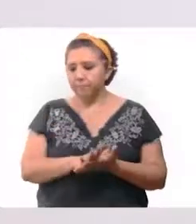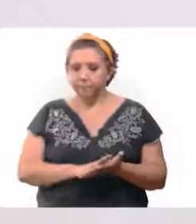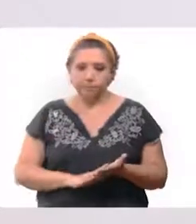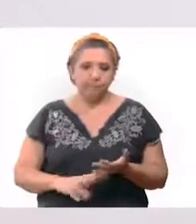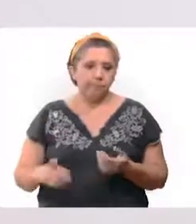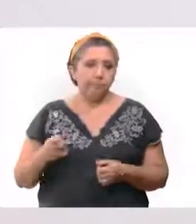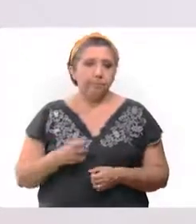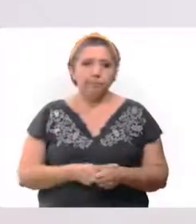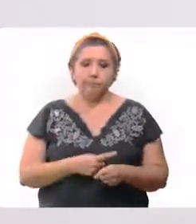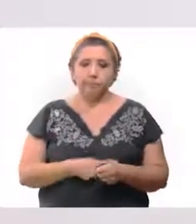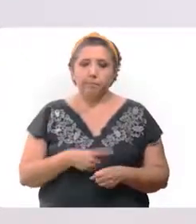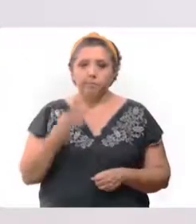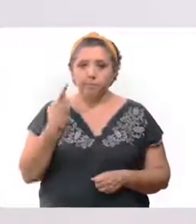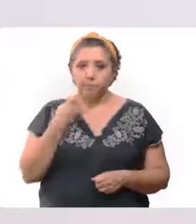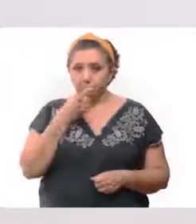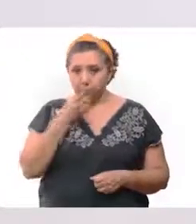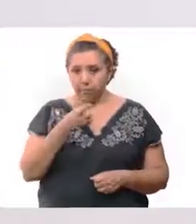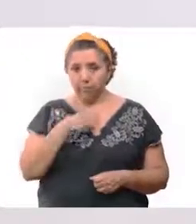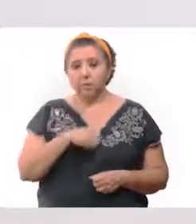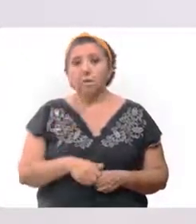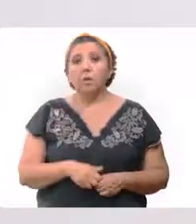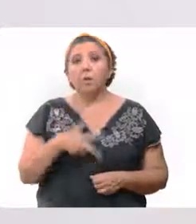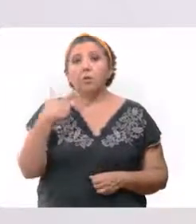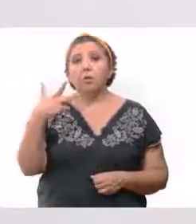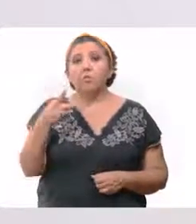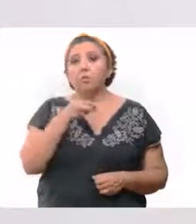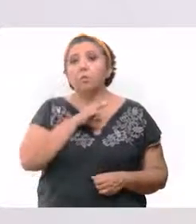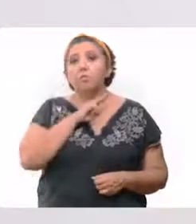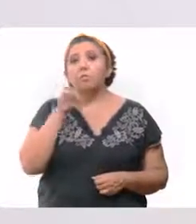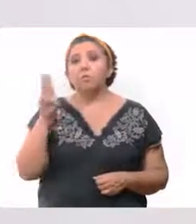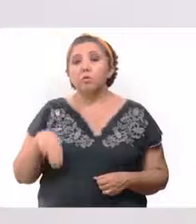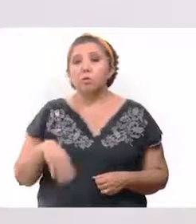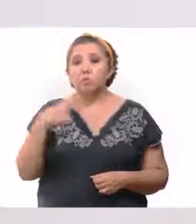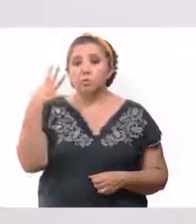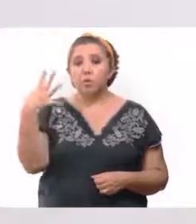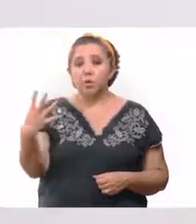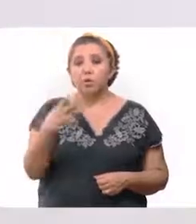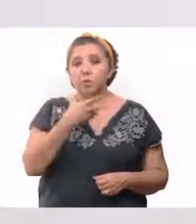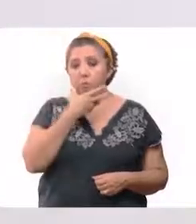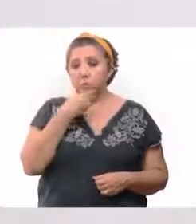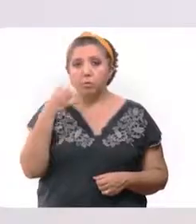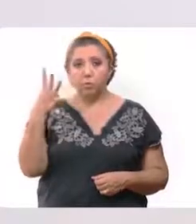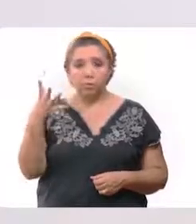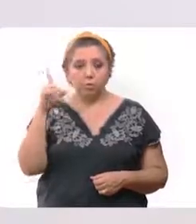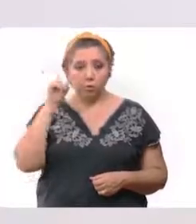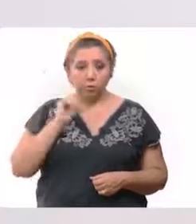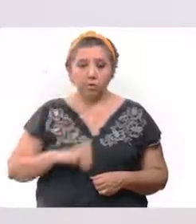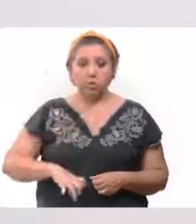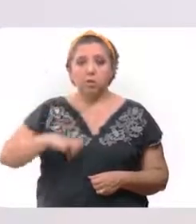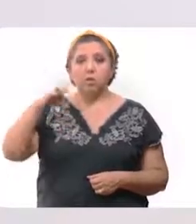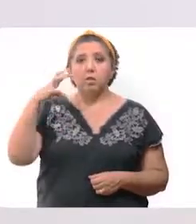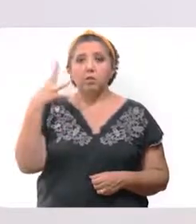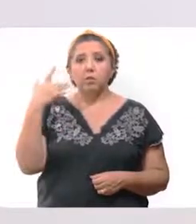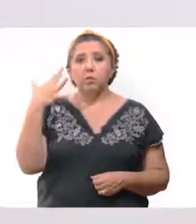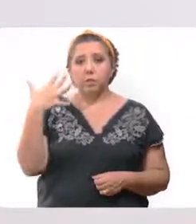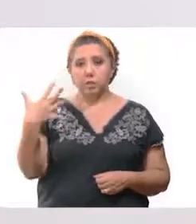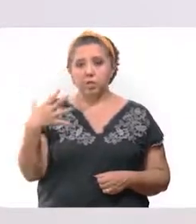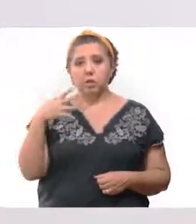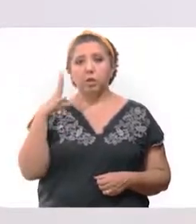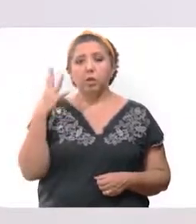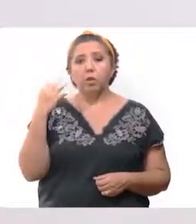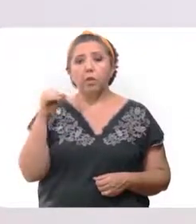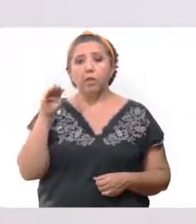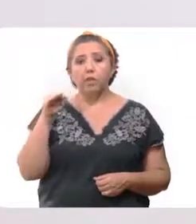Lamentablemente en este parte médico informamos de 8 fallecimientos. Son 4 hombres y 4 mujeres, de un rango de edad de 55